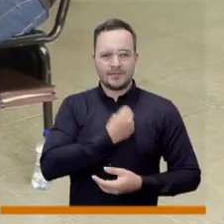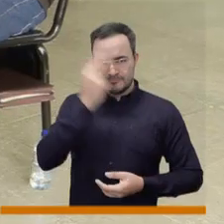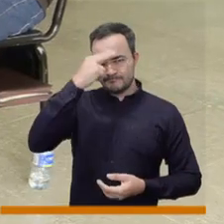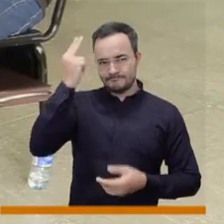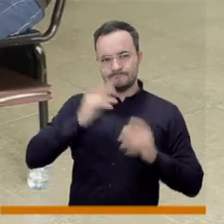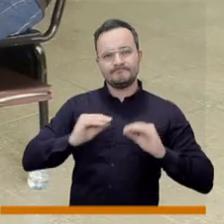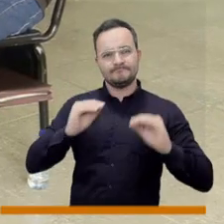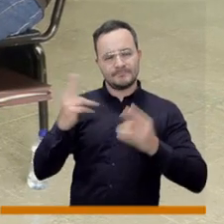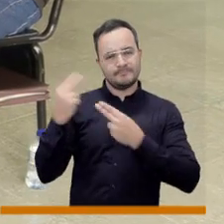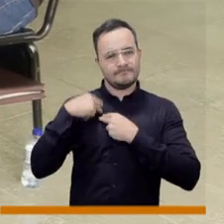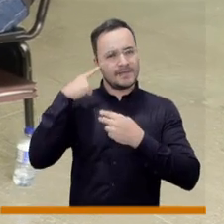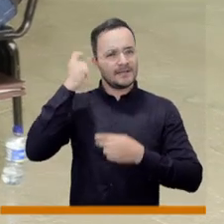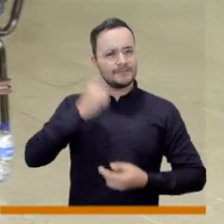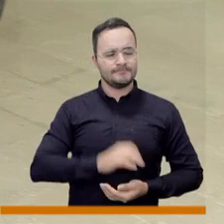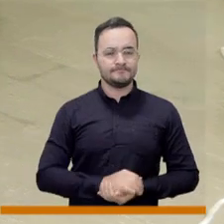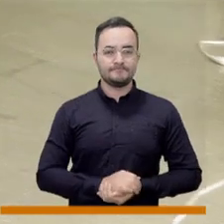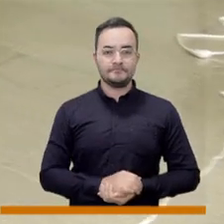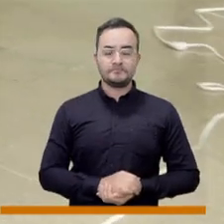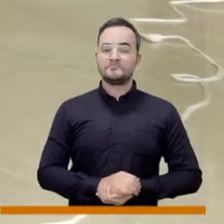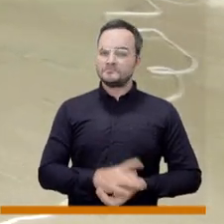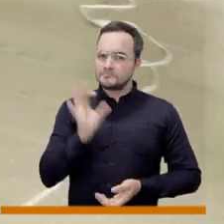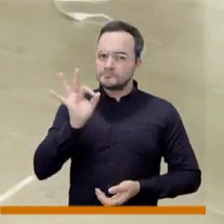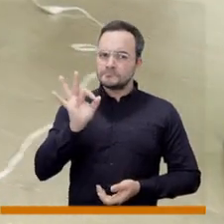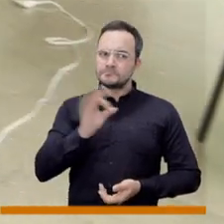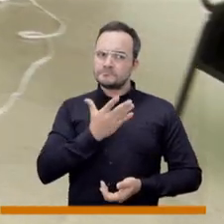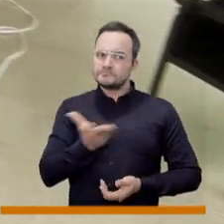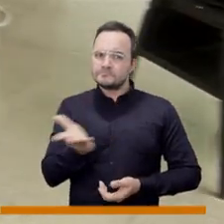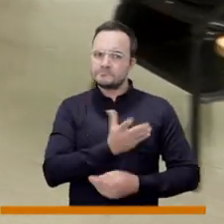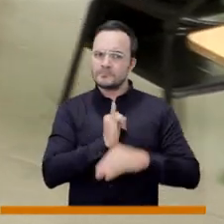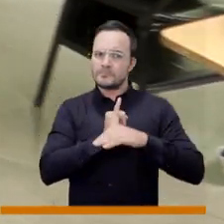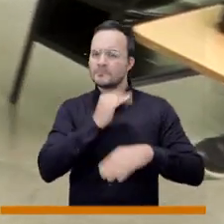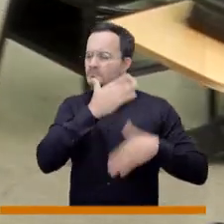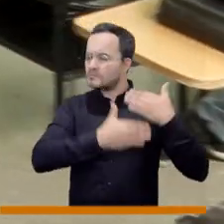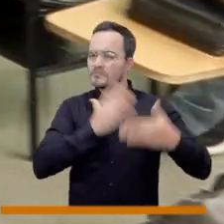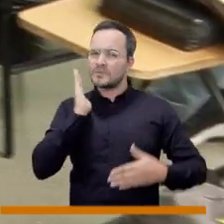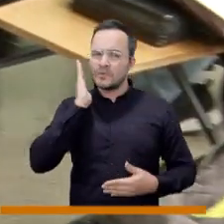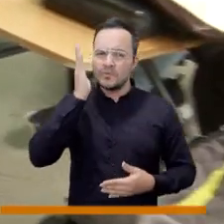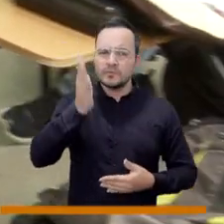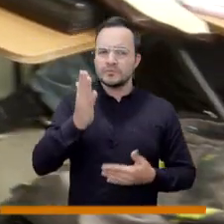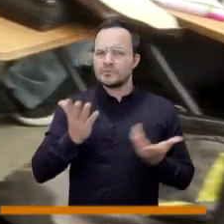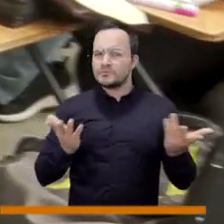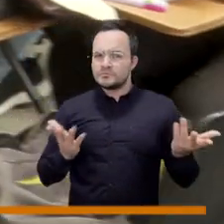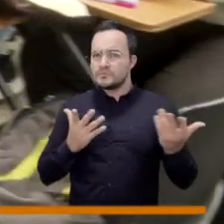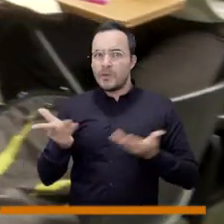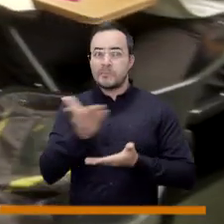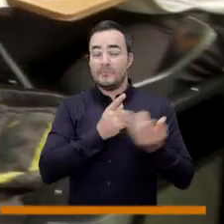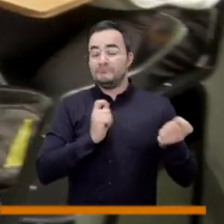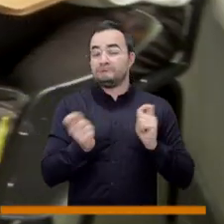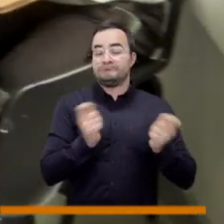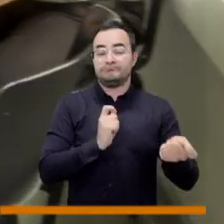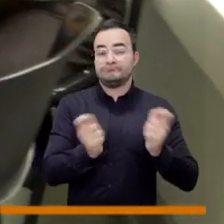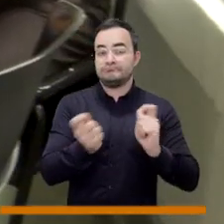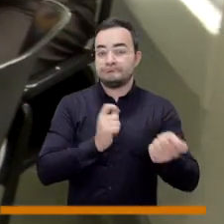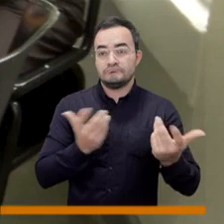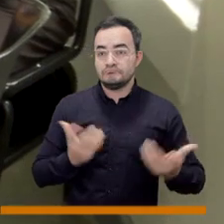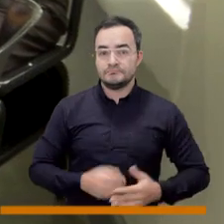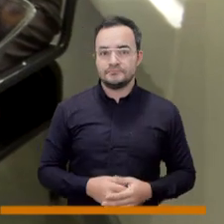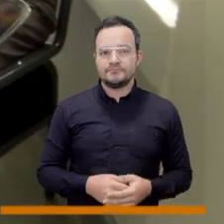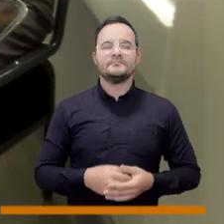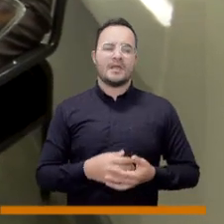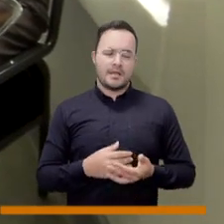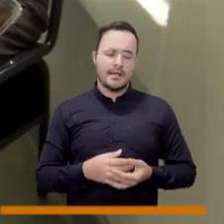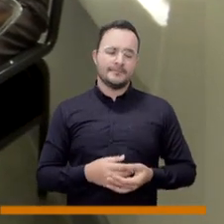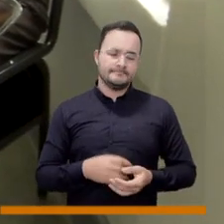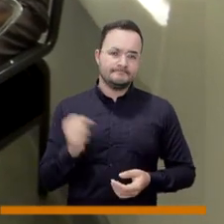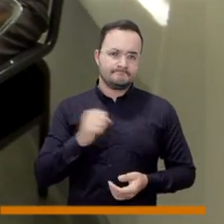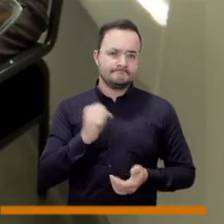educación. Bueno, y padre, ¿y qué tiene pensado esta institución a futuro, sabiendo que hay tiempos tan cambiantes? Volver otra vez